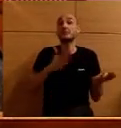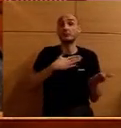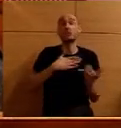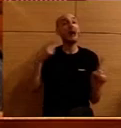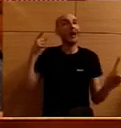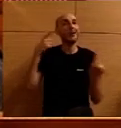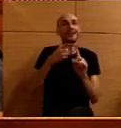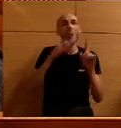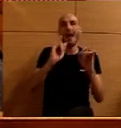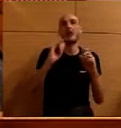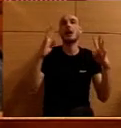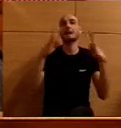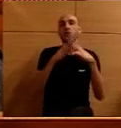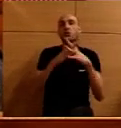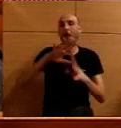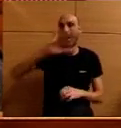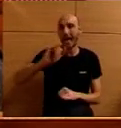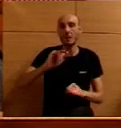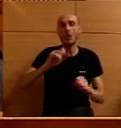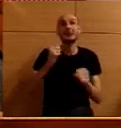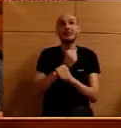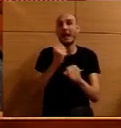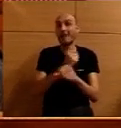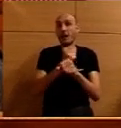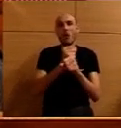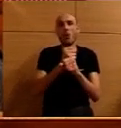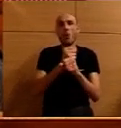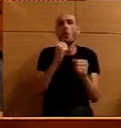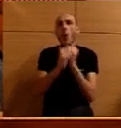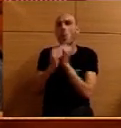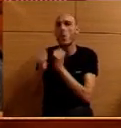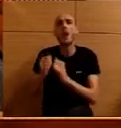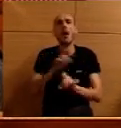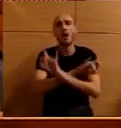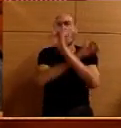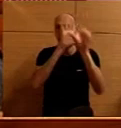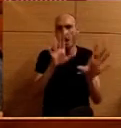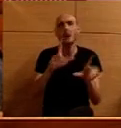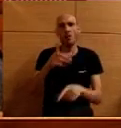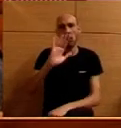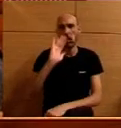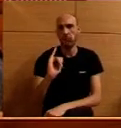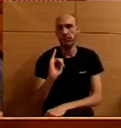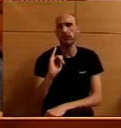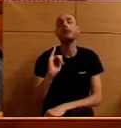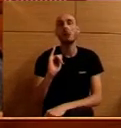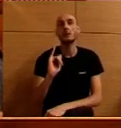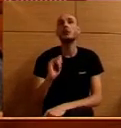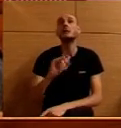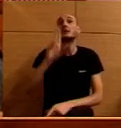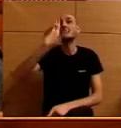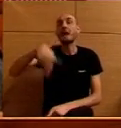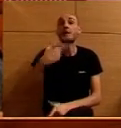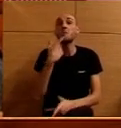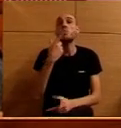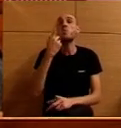tenemos estructura y sí que tenemos claro el trabajo que tenemos que hacer. Y sí que tenemos claro que tenemos que resolver puntualmente cada vez que